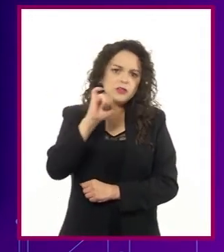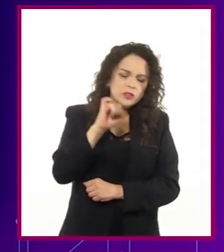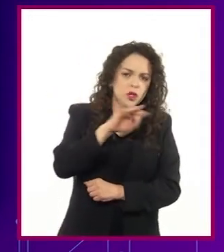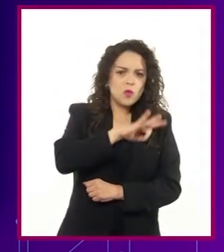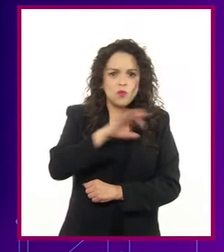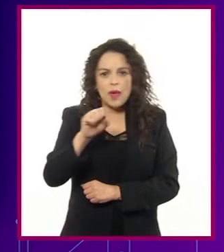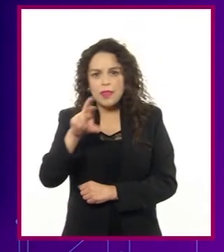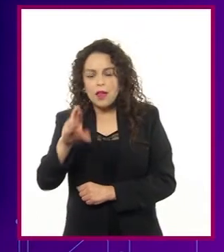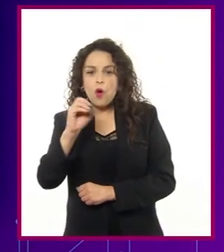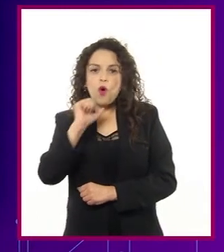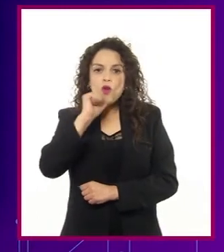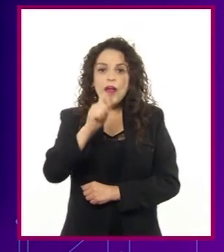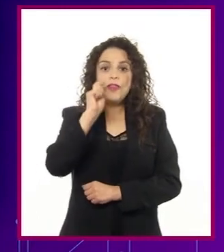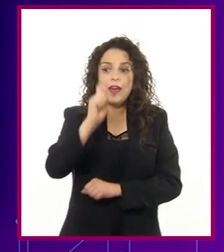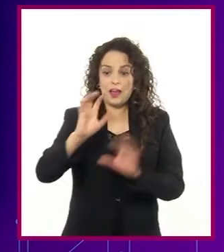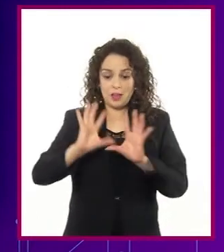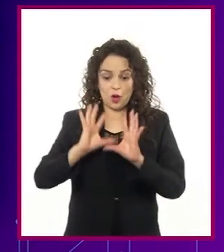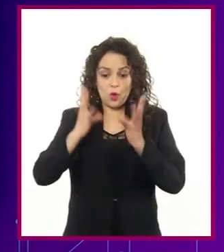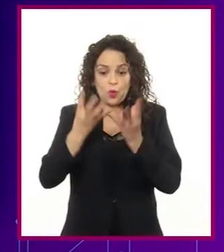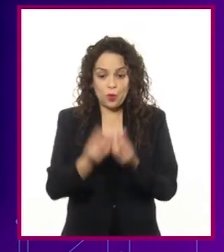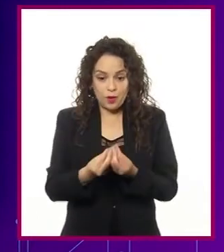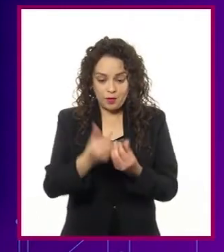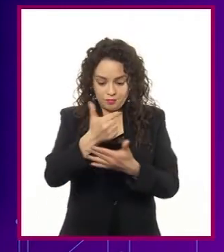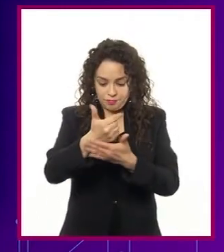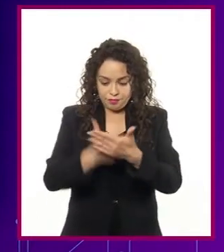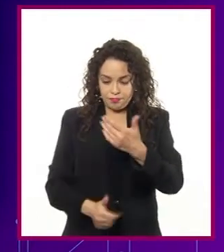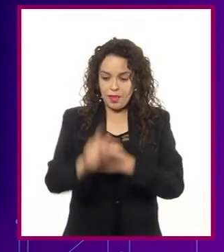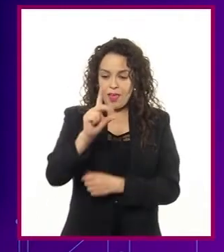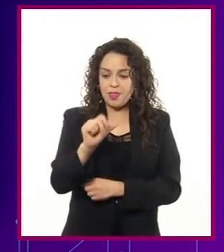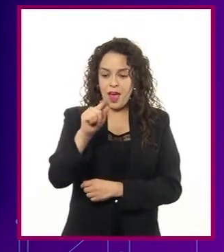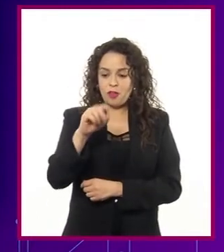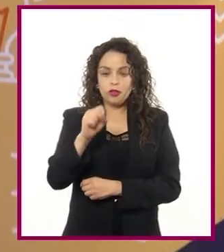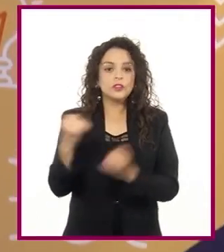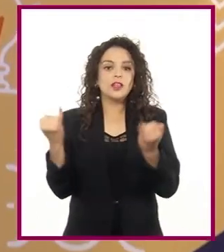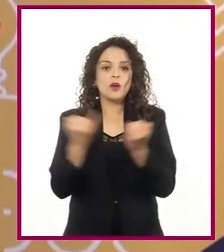del conjunto de datos tal como la media.